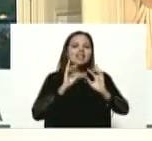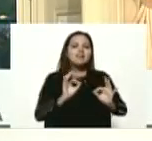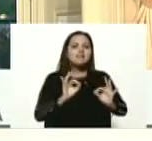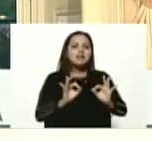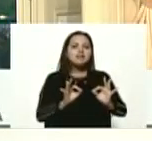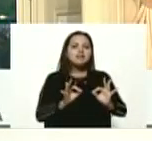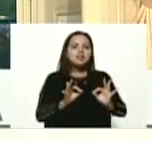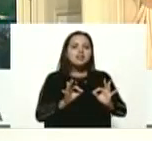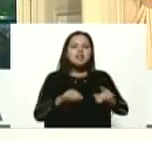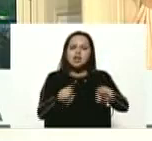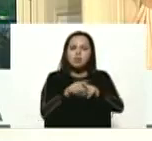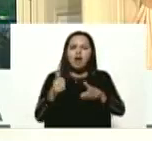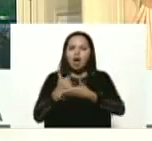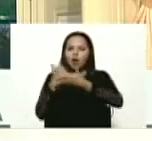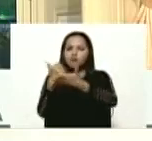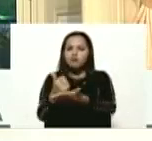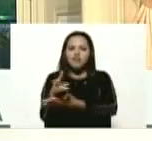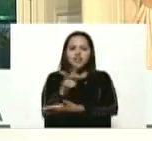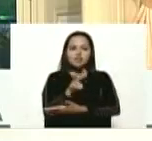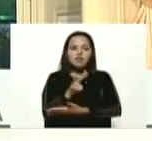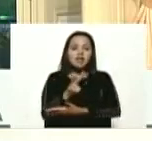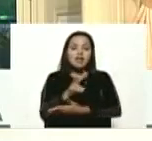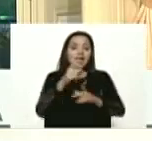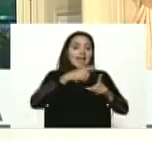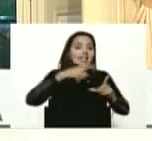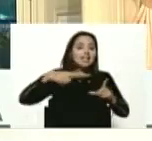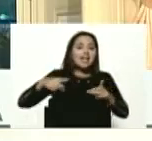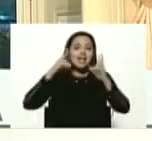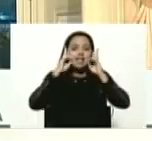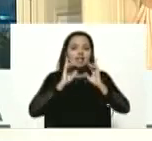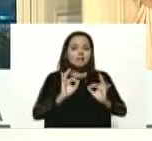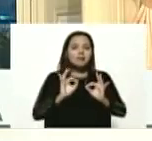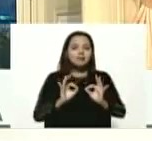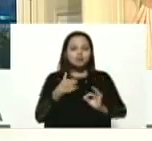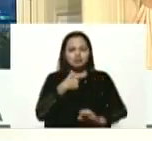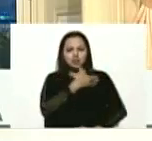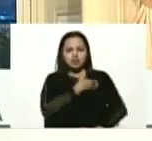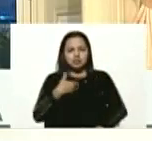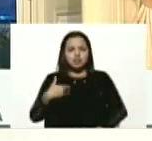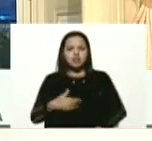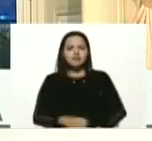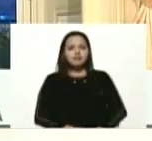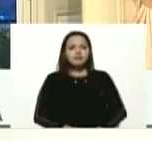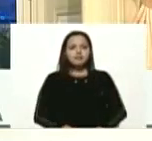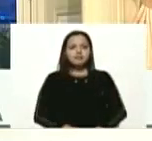mantienen invirtiendo en Venezuela en energías limpias. Yo quisiera que nuestro